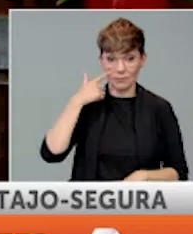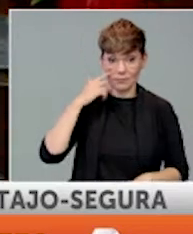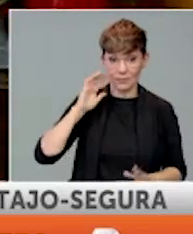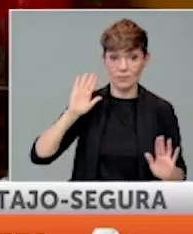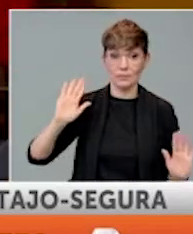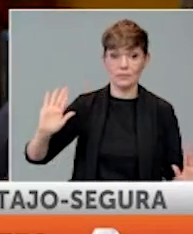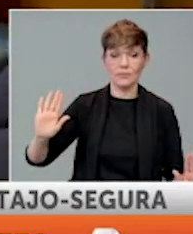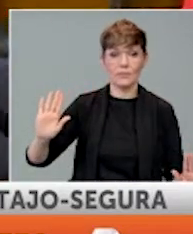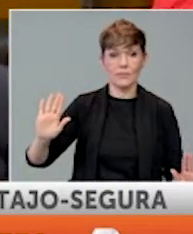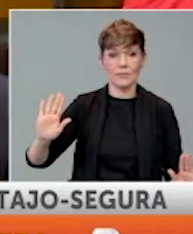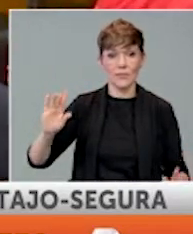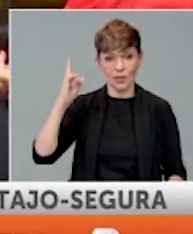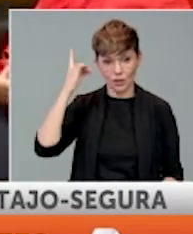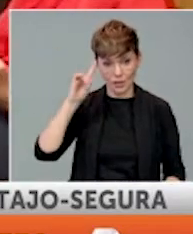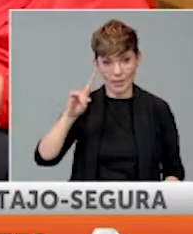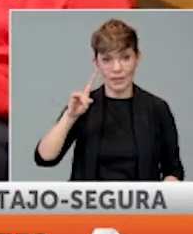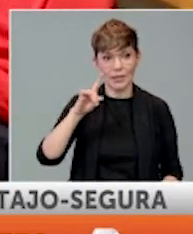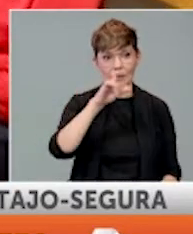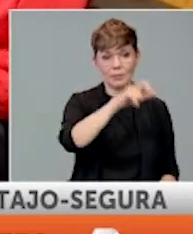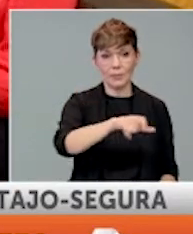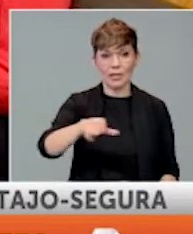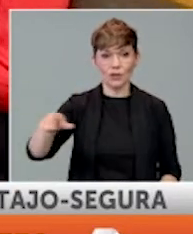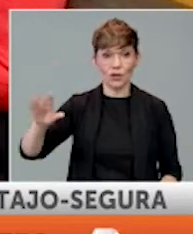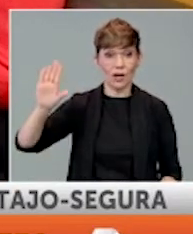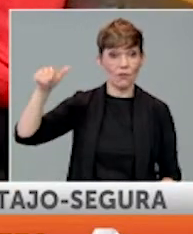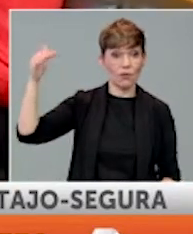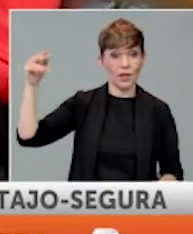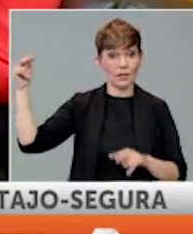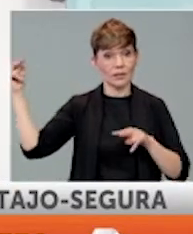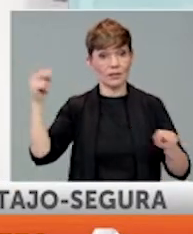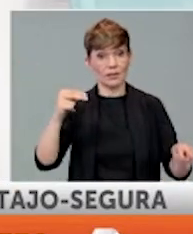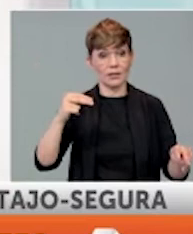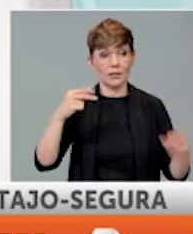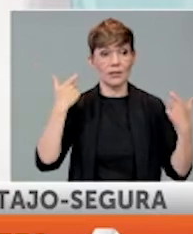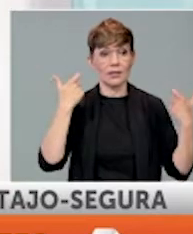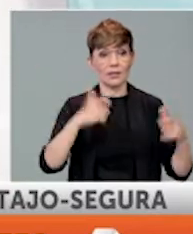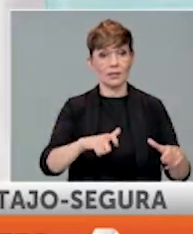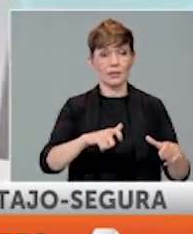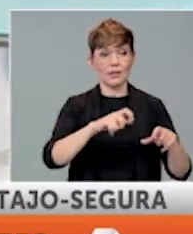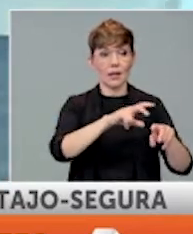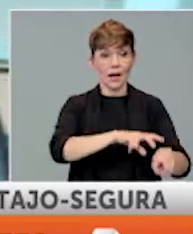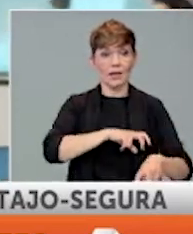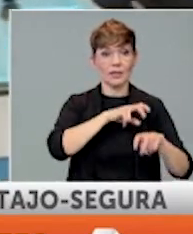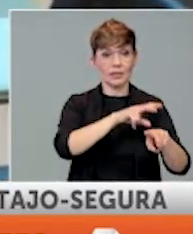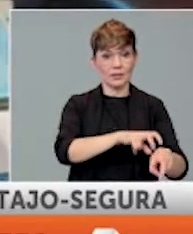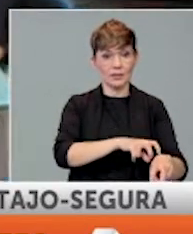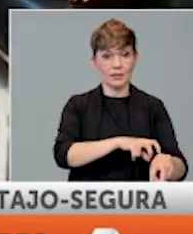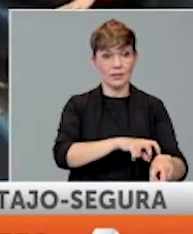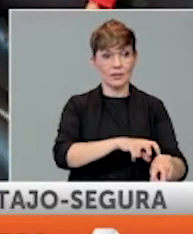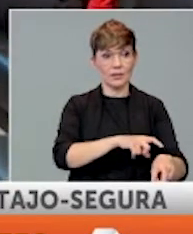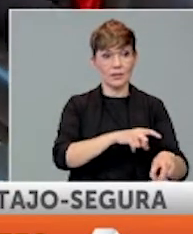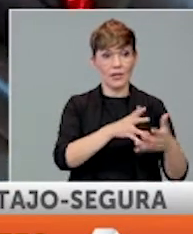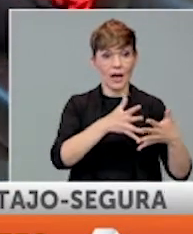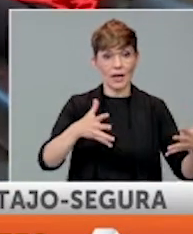sé que quizá haya gente fuera de aquí que se alegre de que el tejido agro lo que llaman la gran